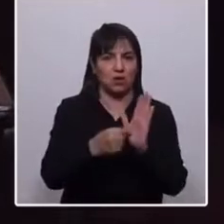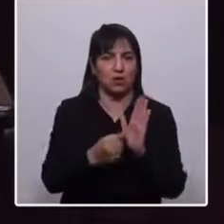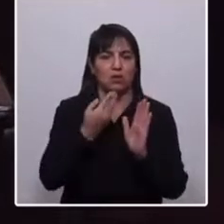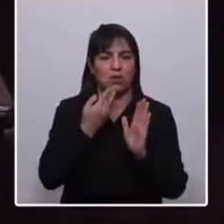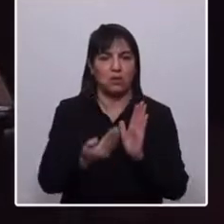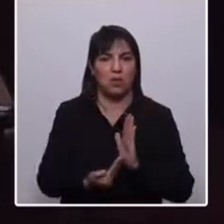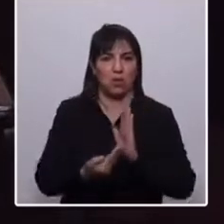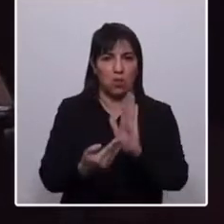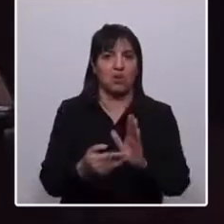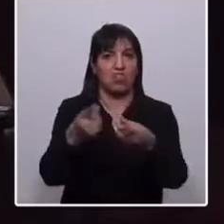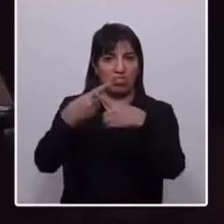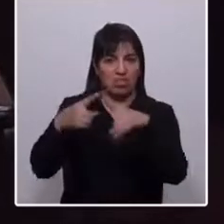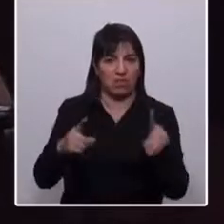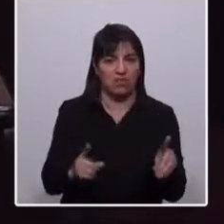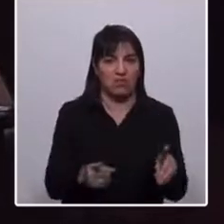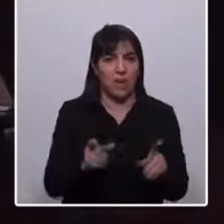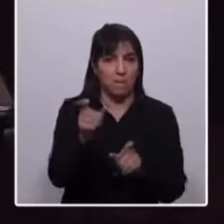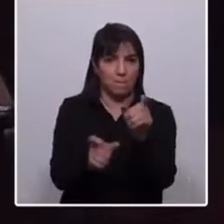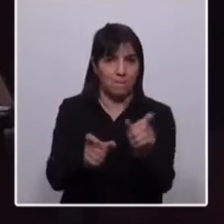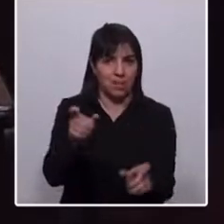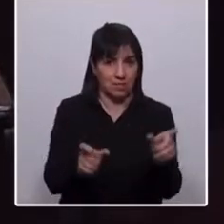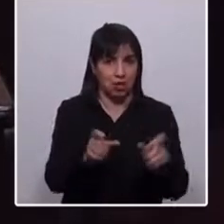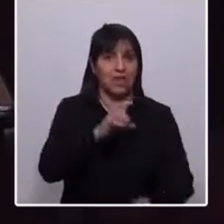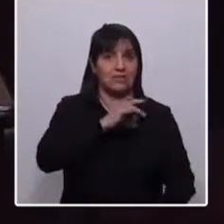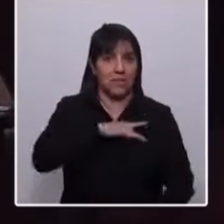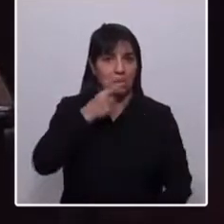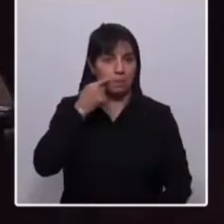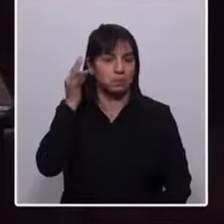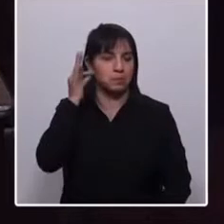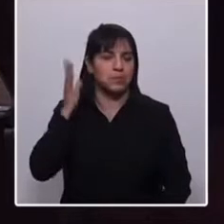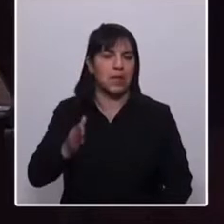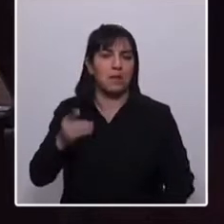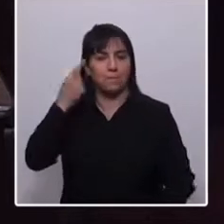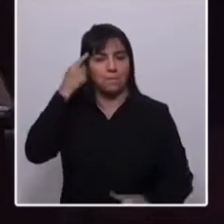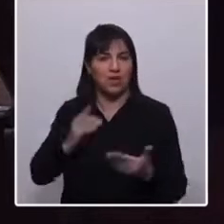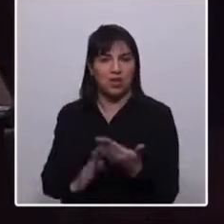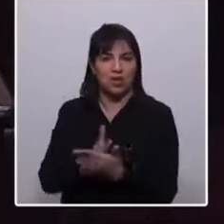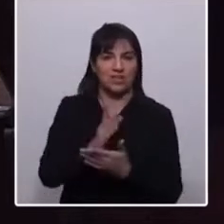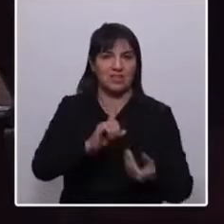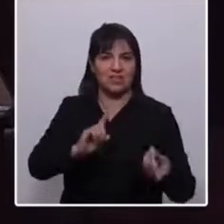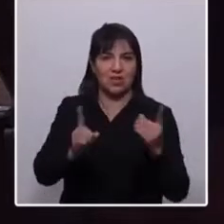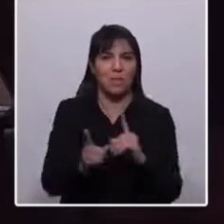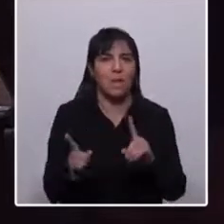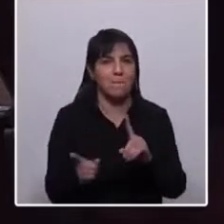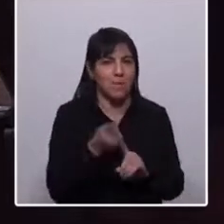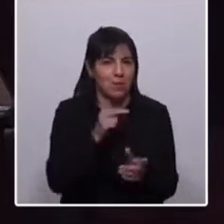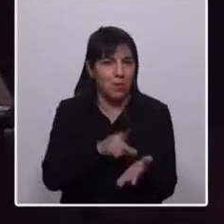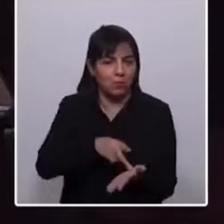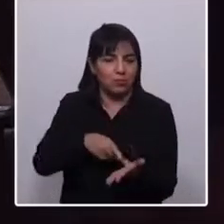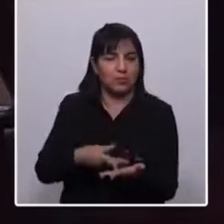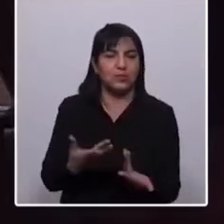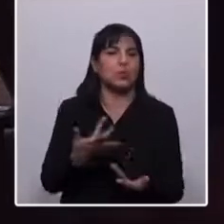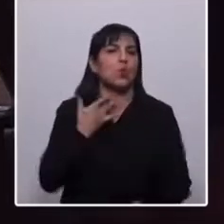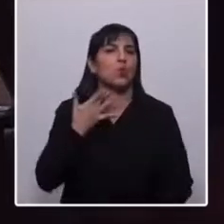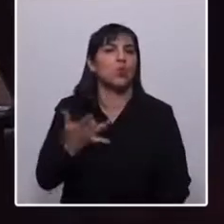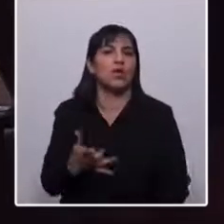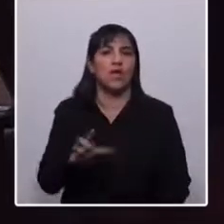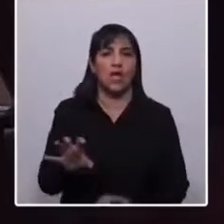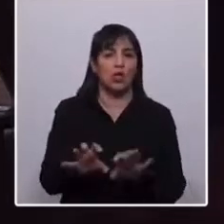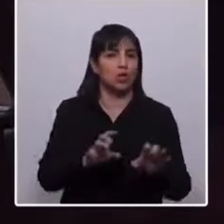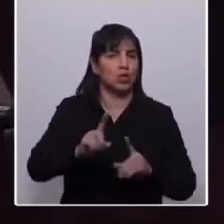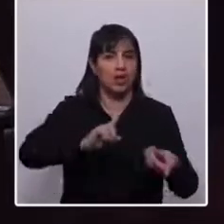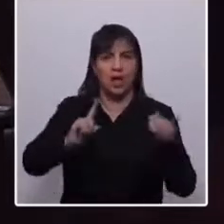de esa diversidad de chilenos y chilenas, pero es el inicio del cambio, es la primera piedra. ¿Por qué? Porque las cosas no han